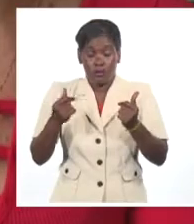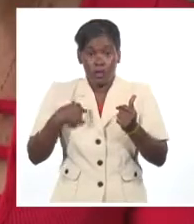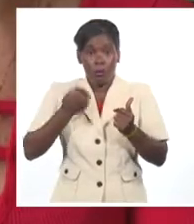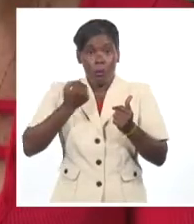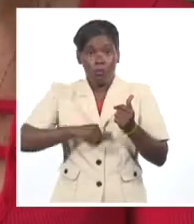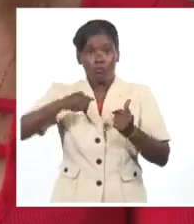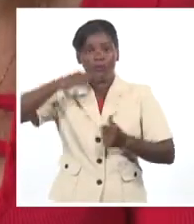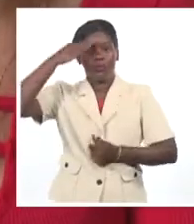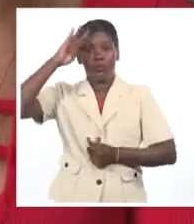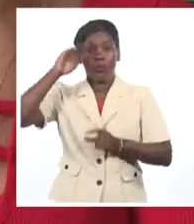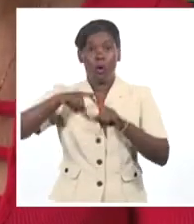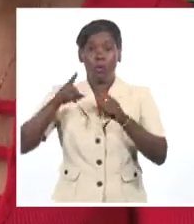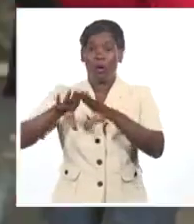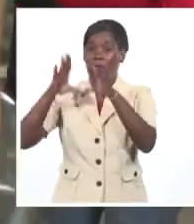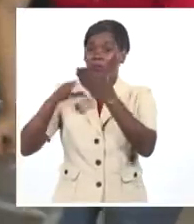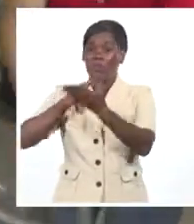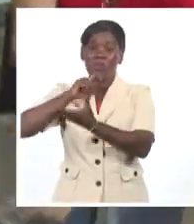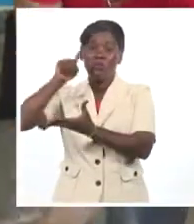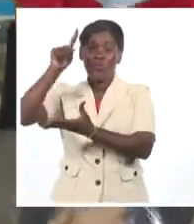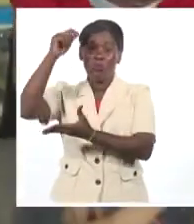recursos que ha necesitado el niño desde que nació?